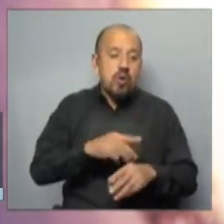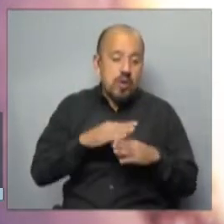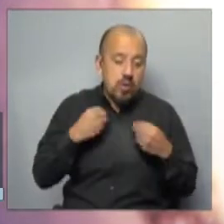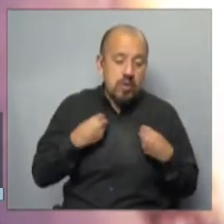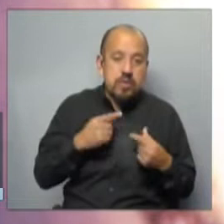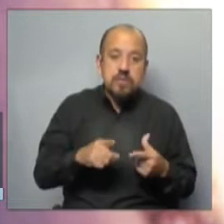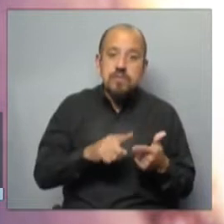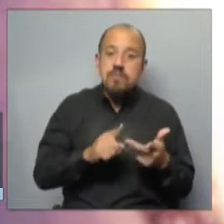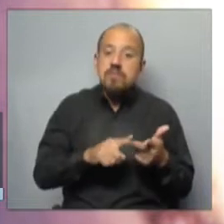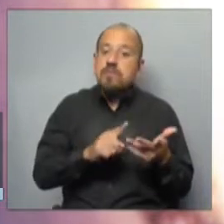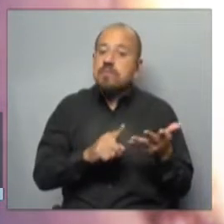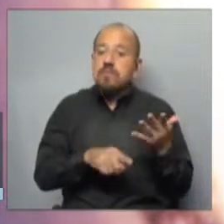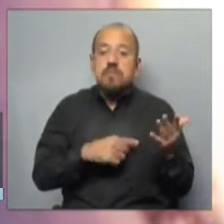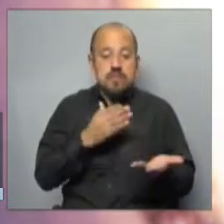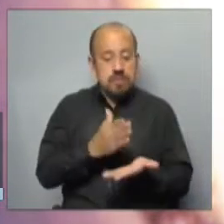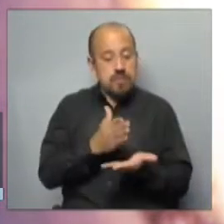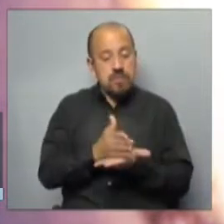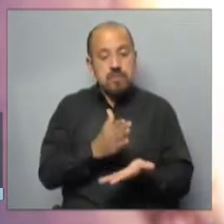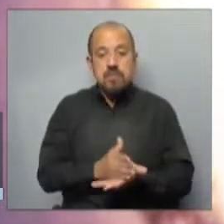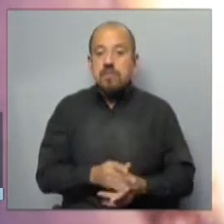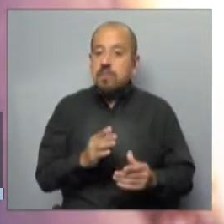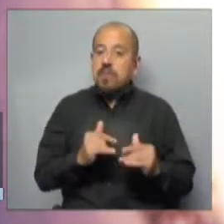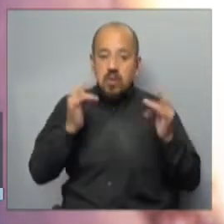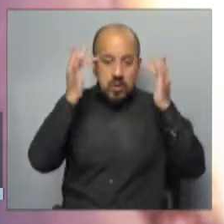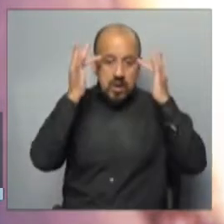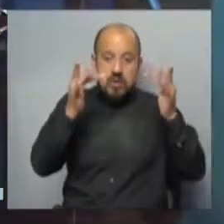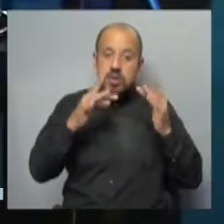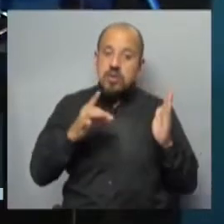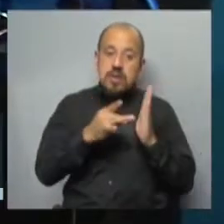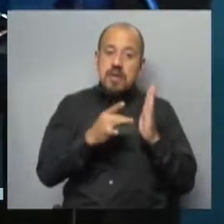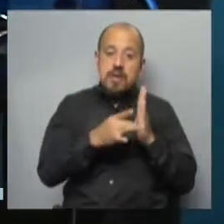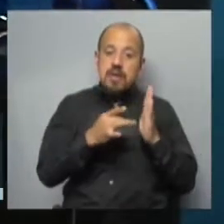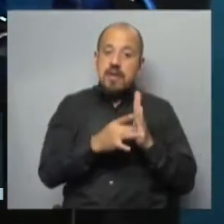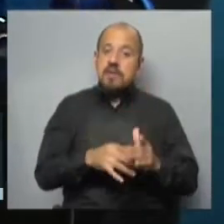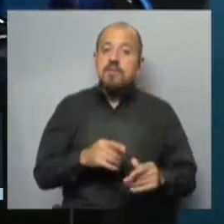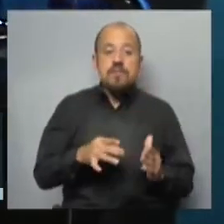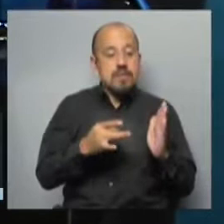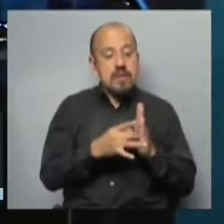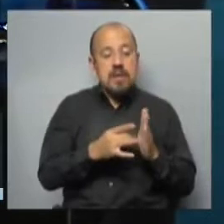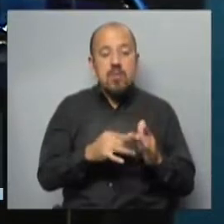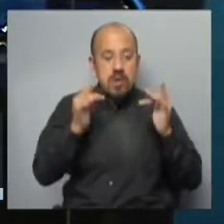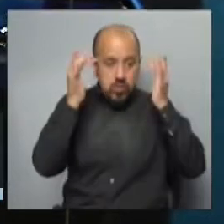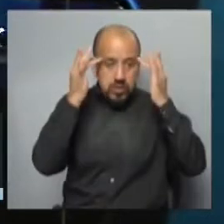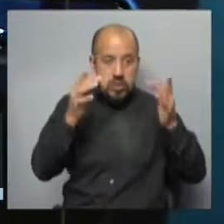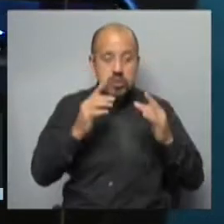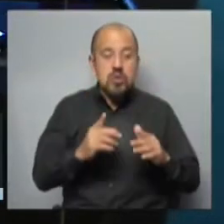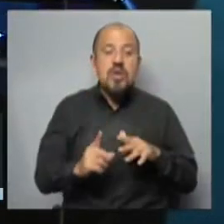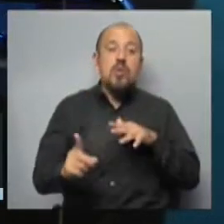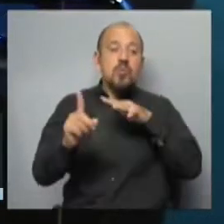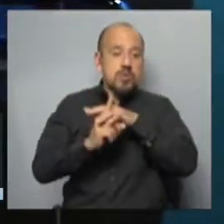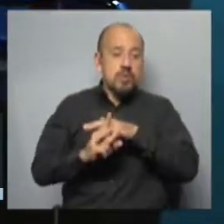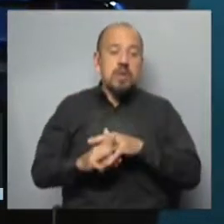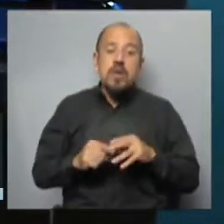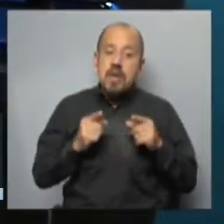el derecho del niño y de la niña a tener una educación de calidad una educación inclusiva es un derecho que está